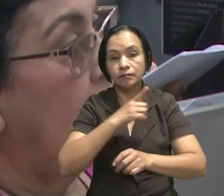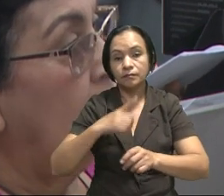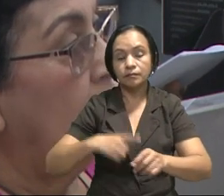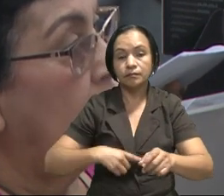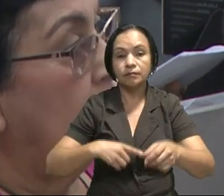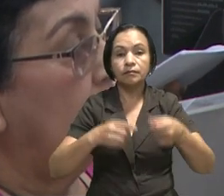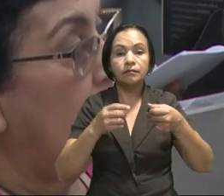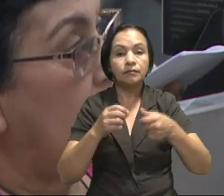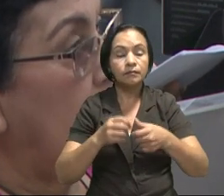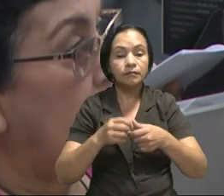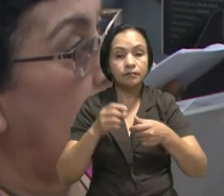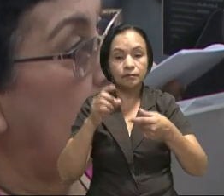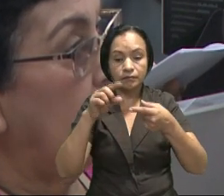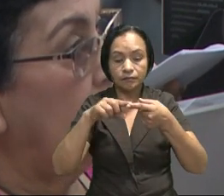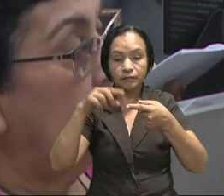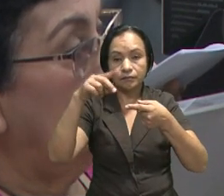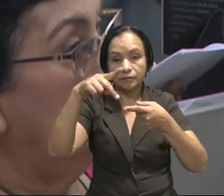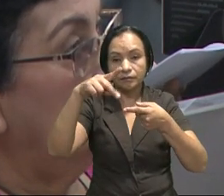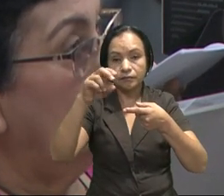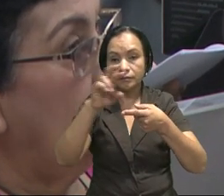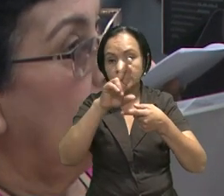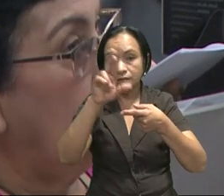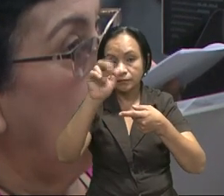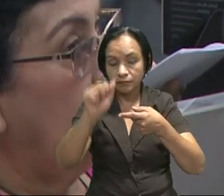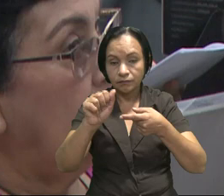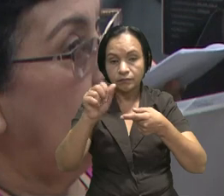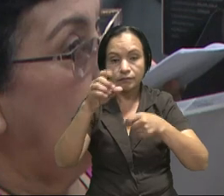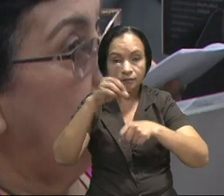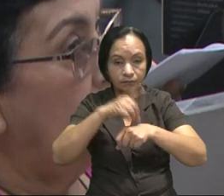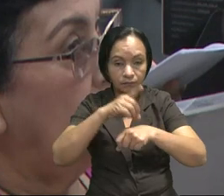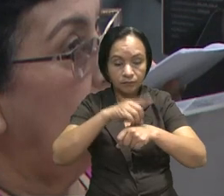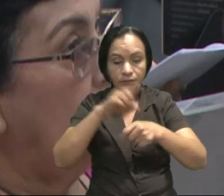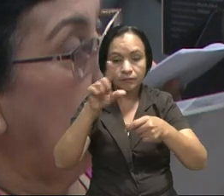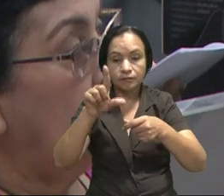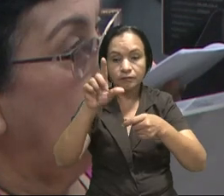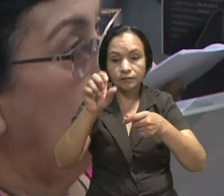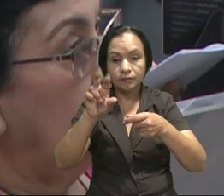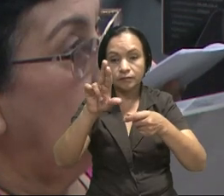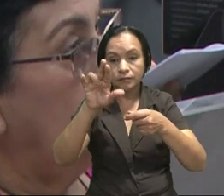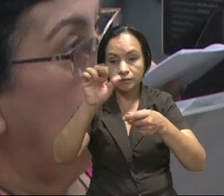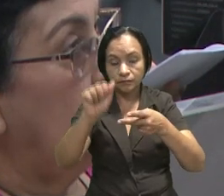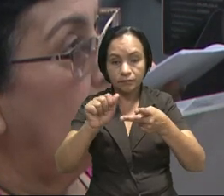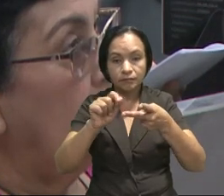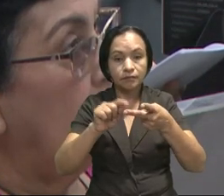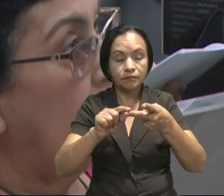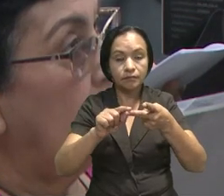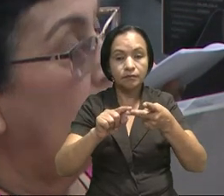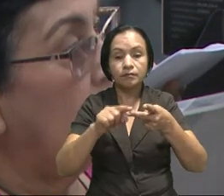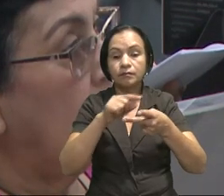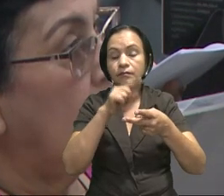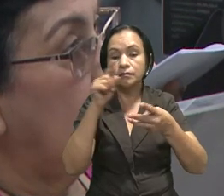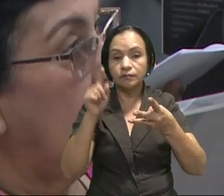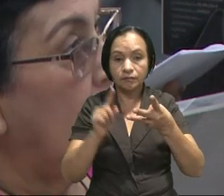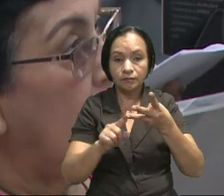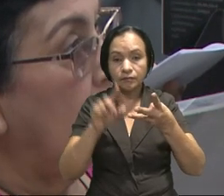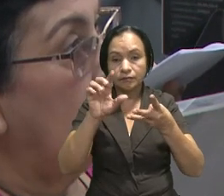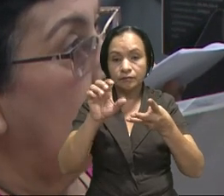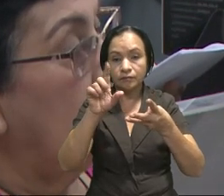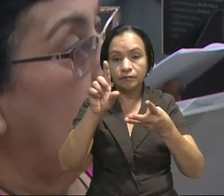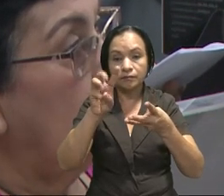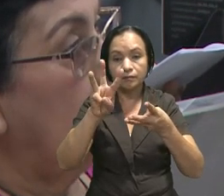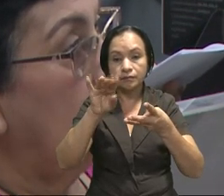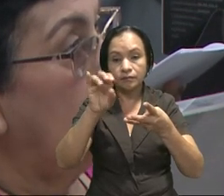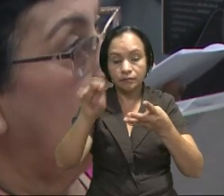diputados Gustavo Porras Cortés, Gloria Raquel, Dixon Braurigan, Edwin